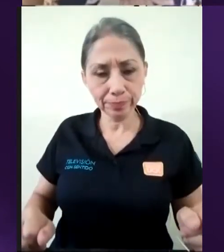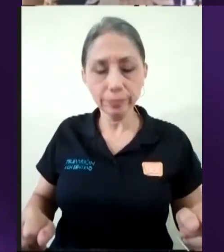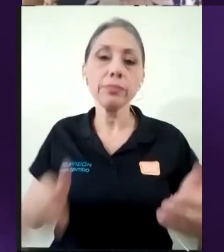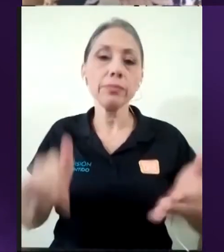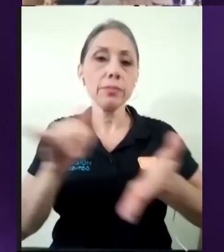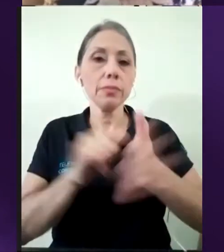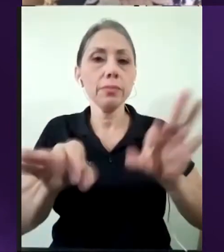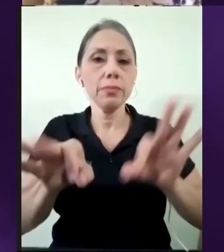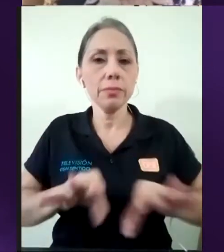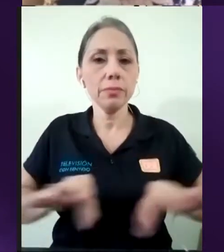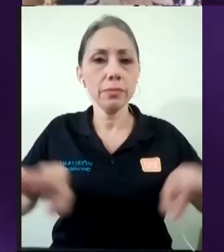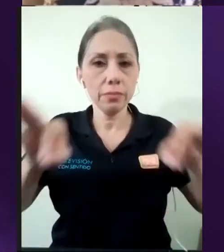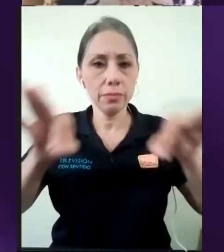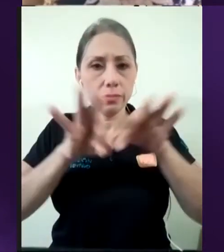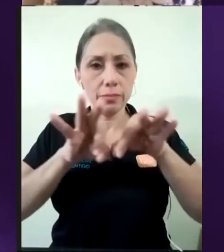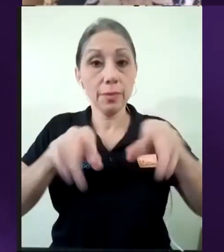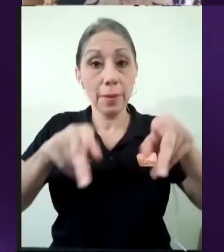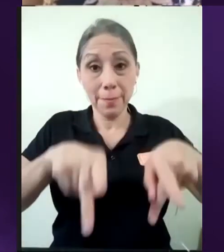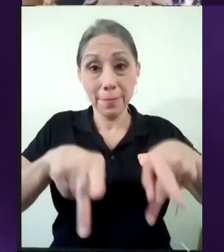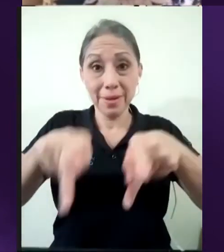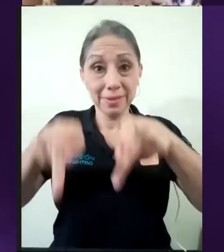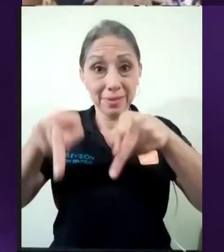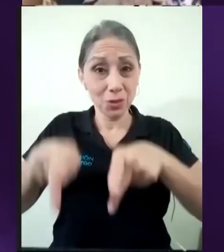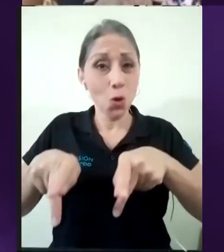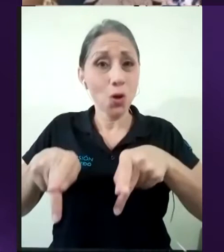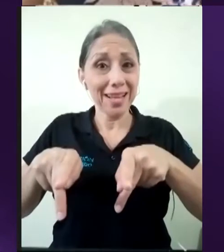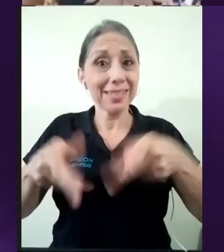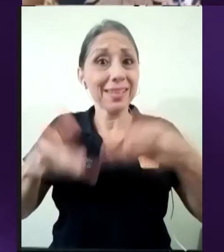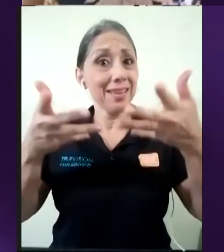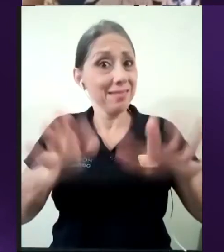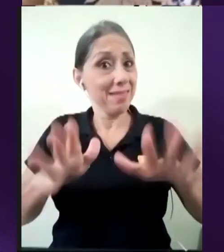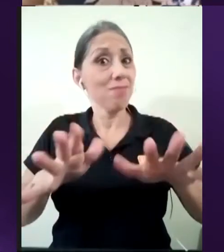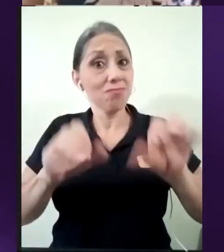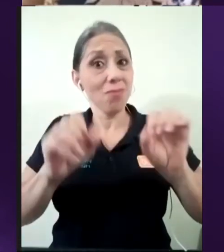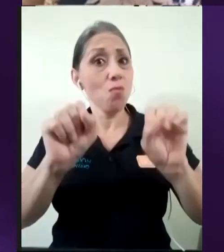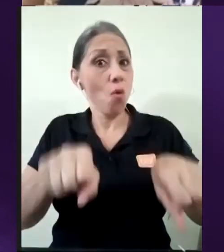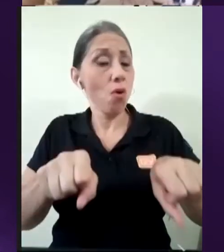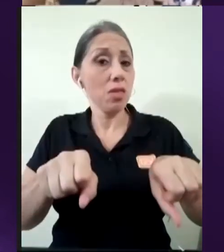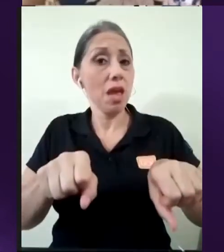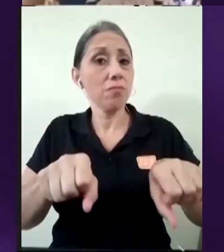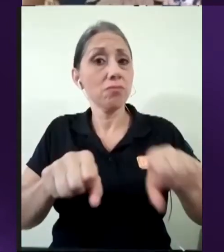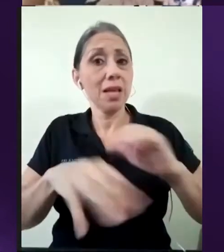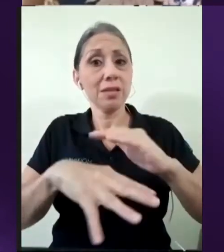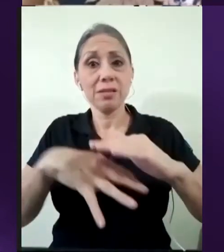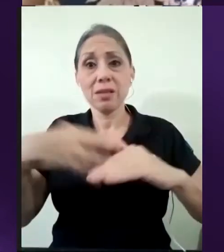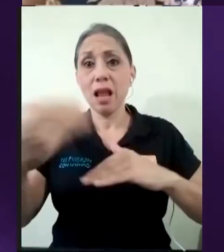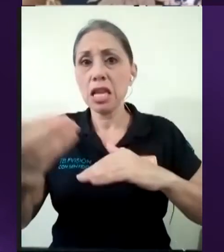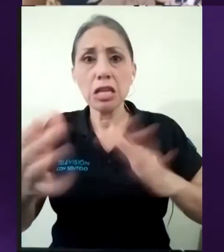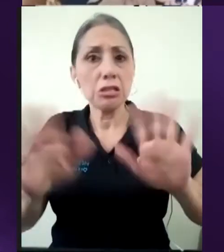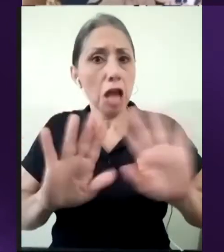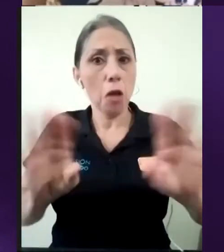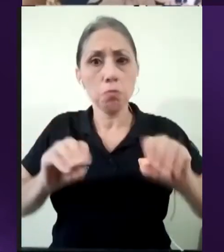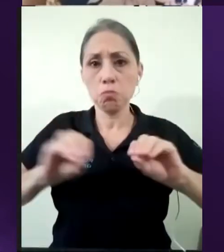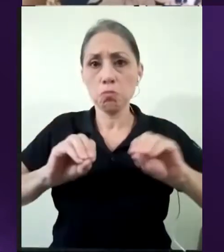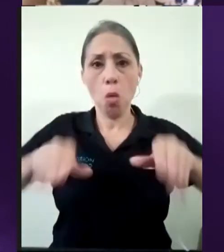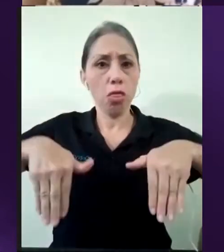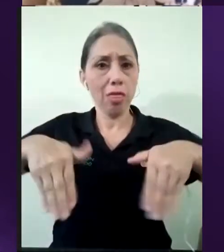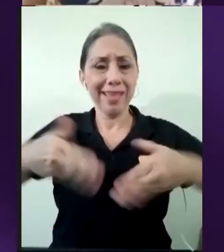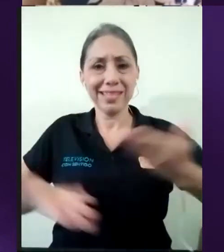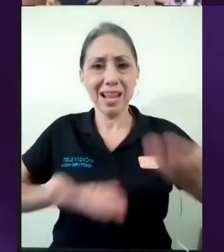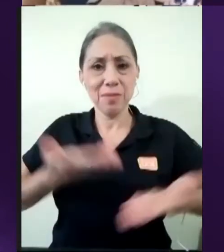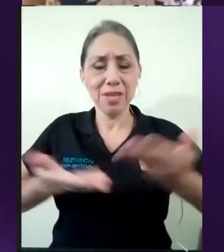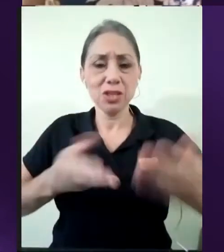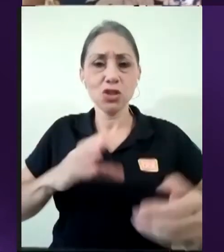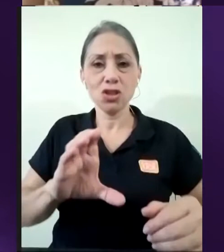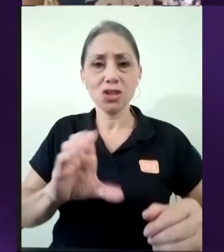las personas que fueron dadas muchas de alta de los servicios de SENARE, muchos de ellos se fueron